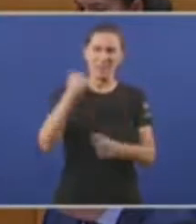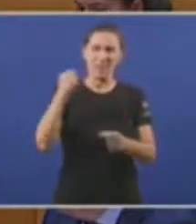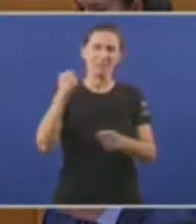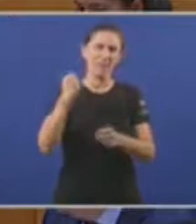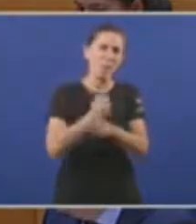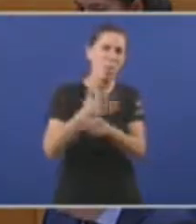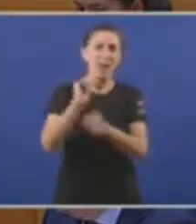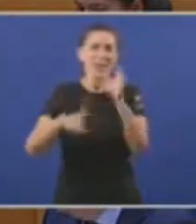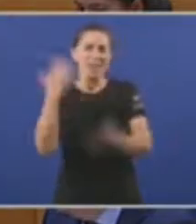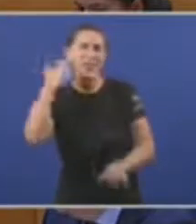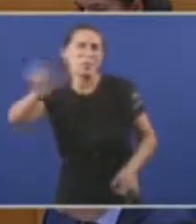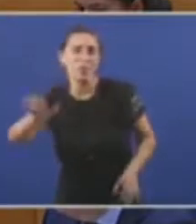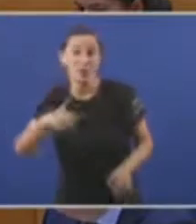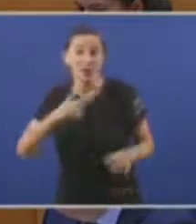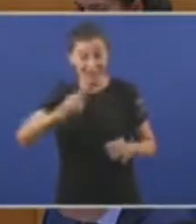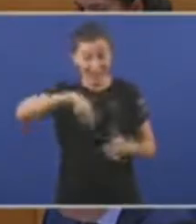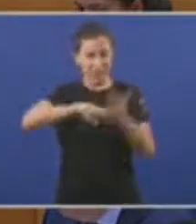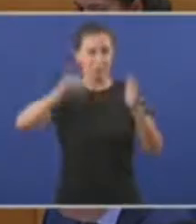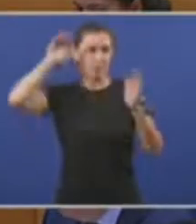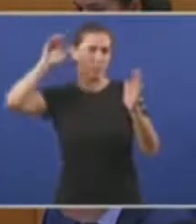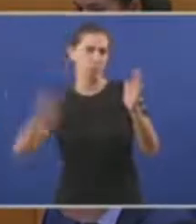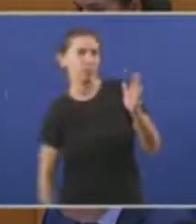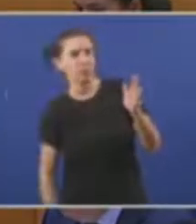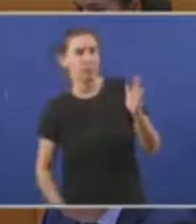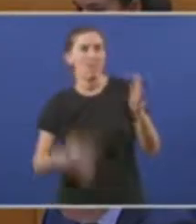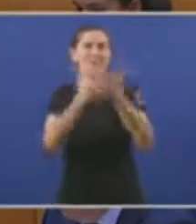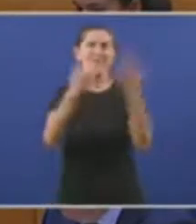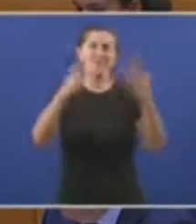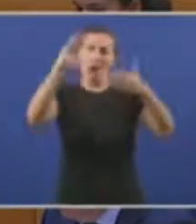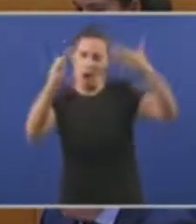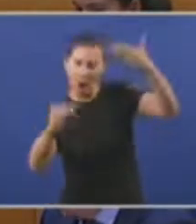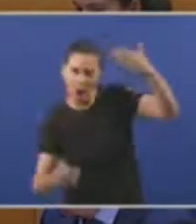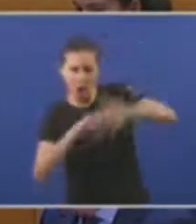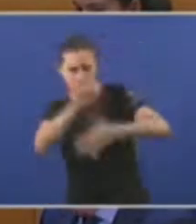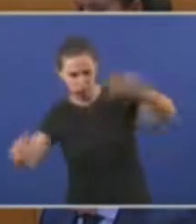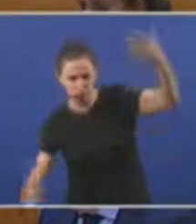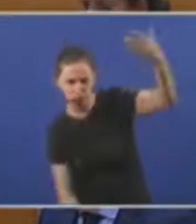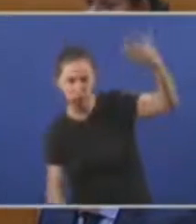innovación. Perdemos 16 postos e caemos ao 197. Non sei se vostede ten ou non